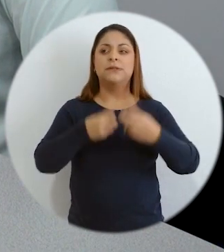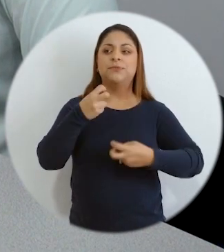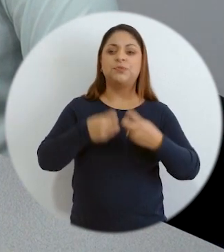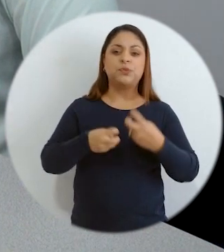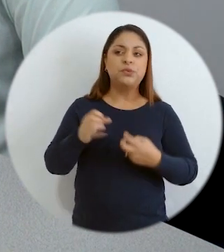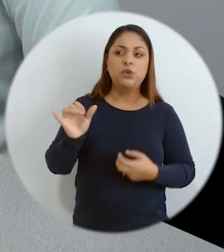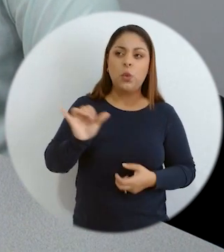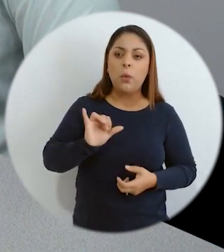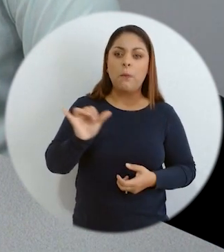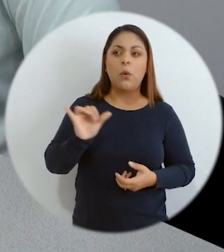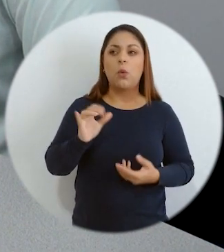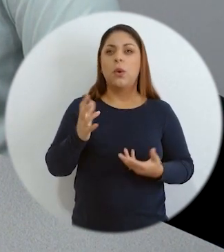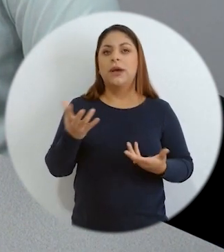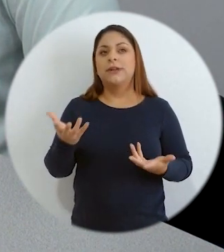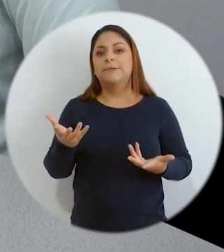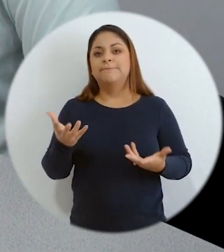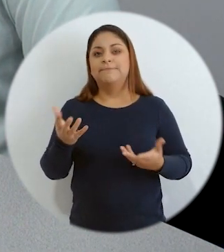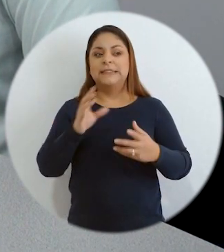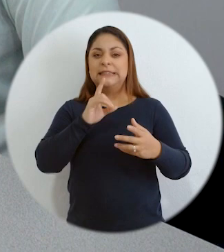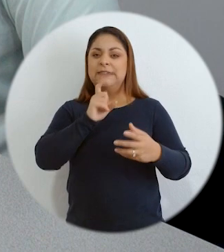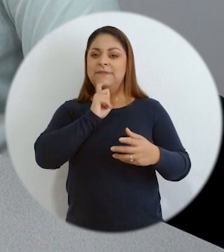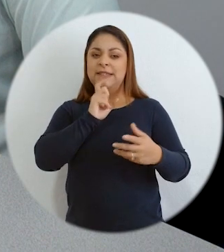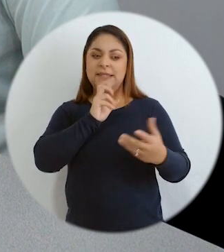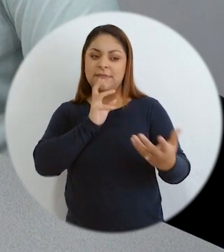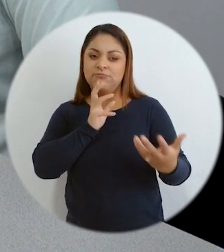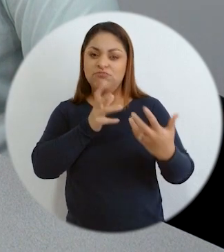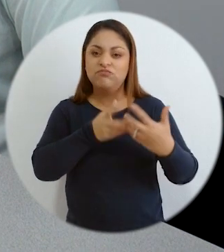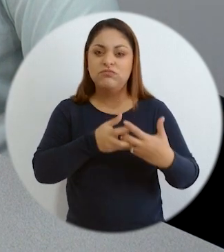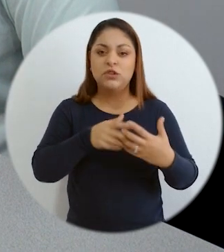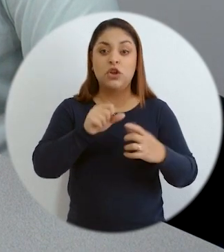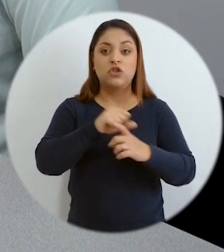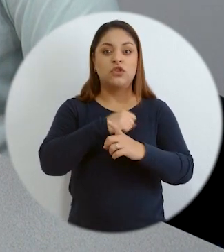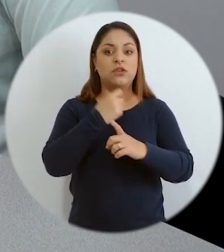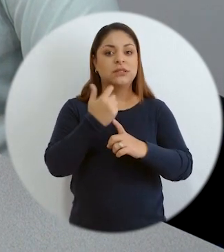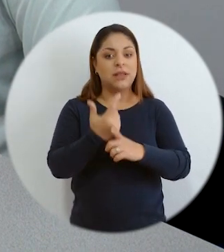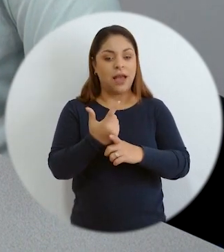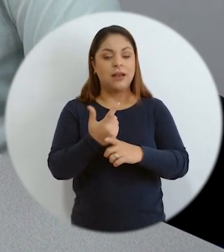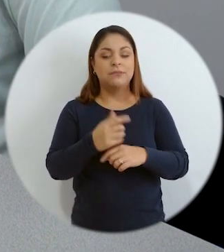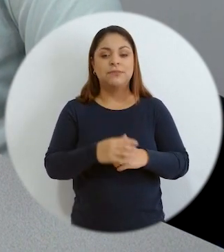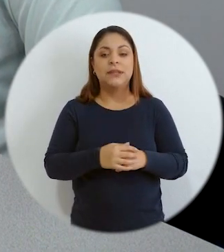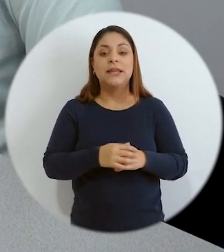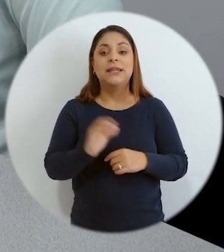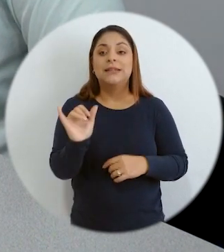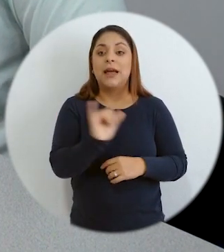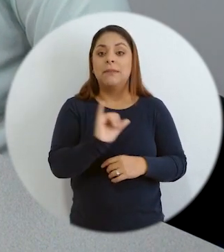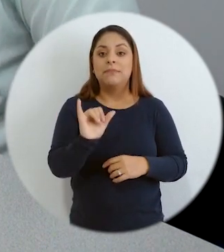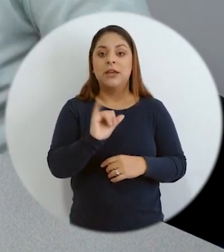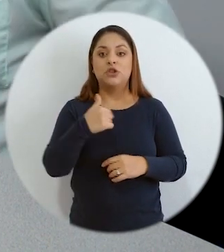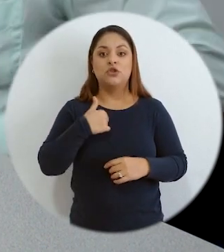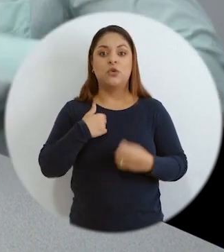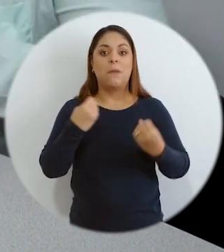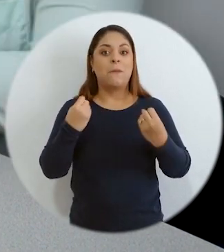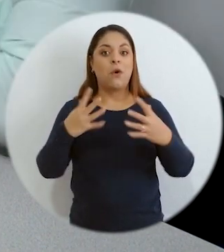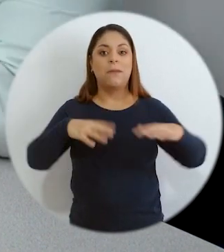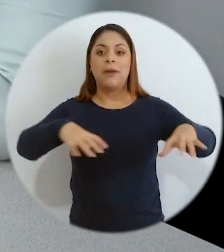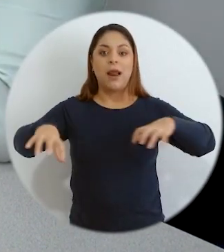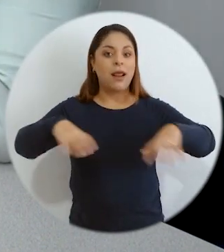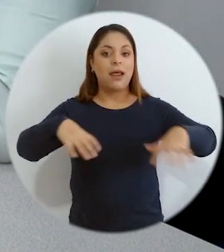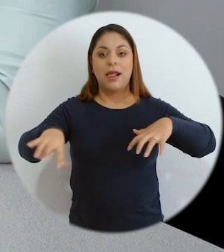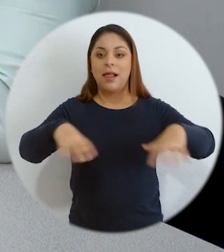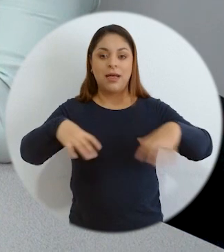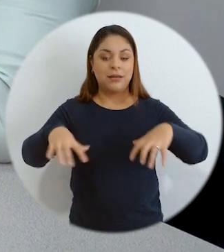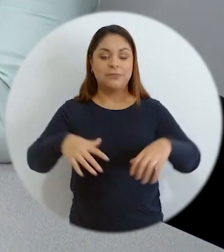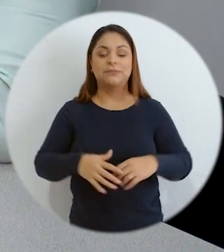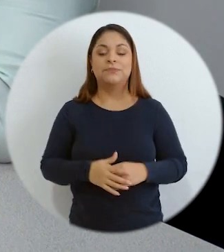ciertos problemas, digamos, de vinculación social, diría yo, y también con